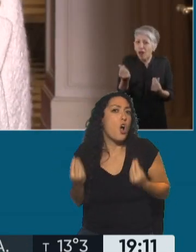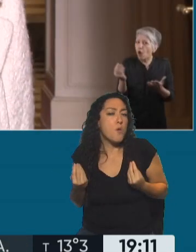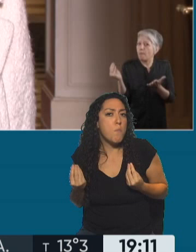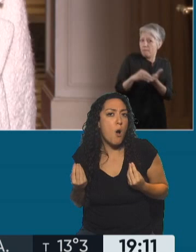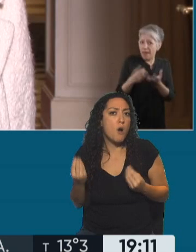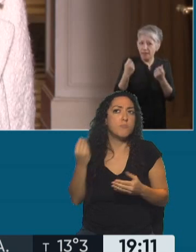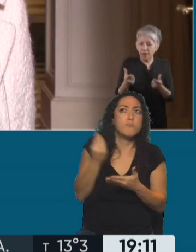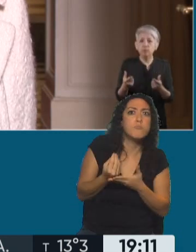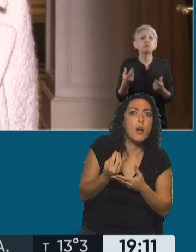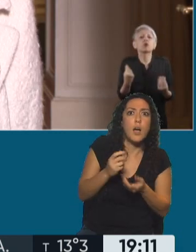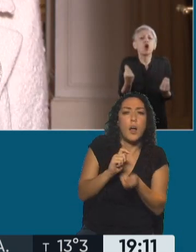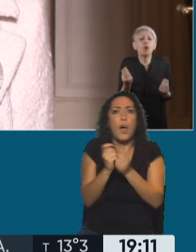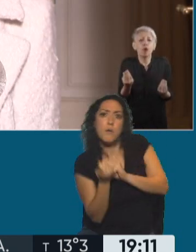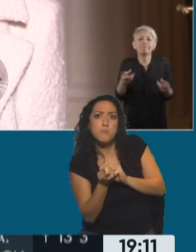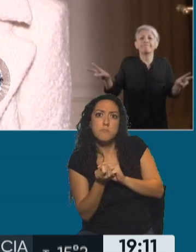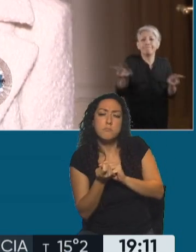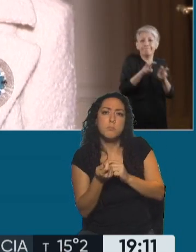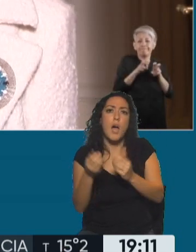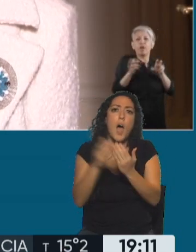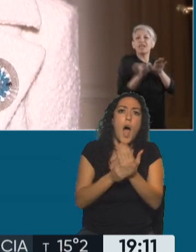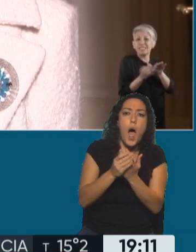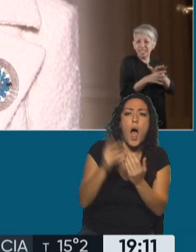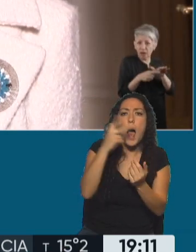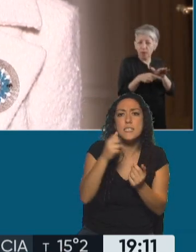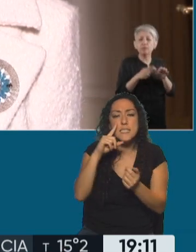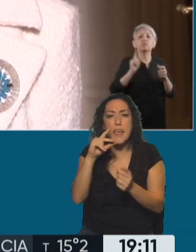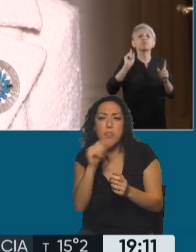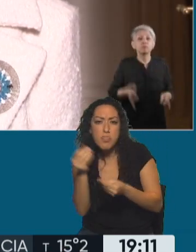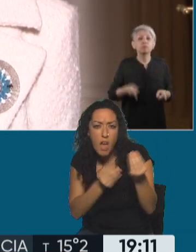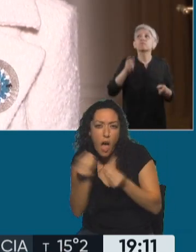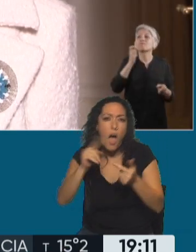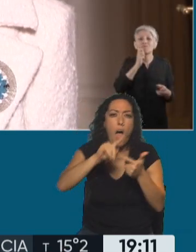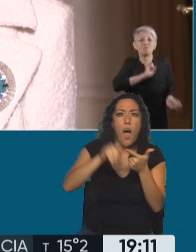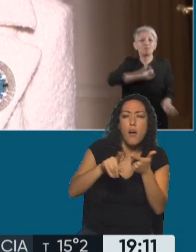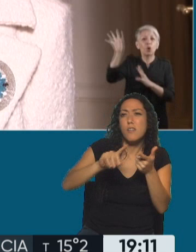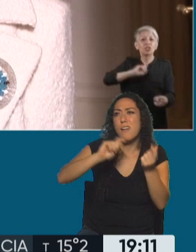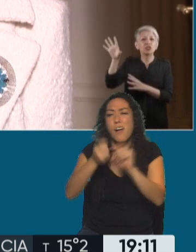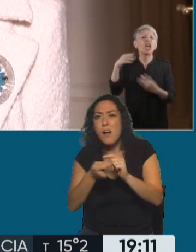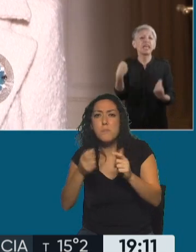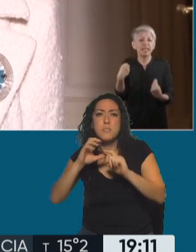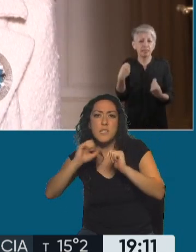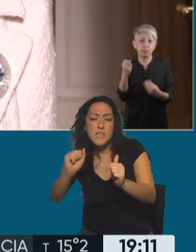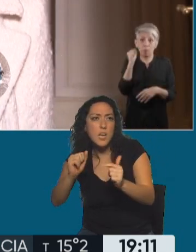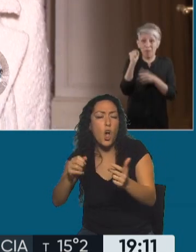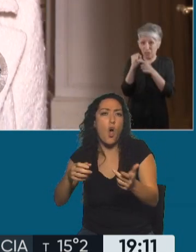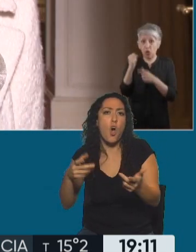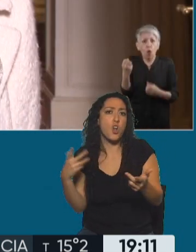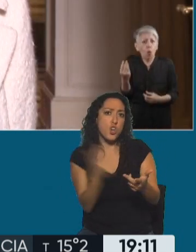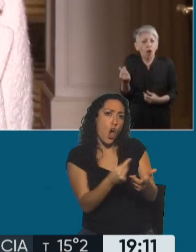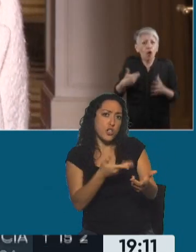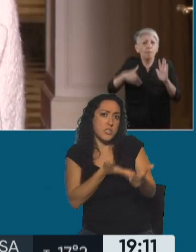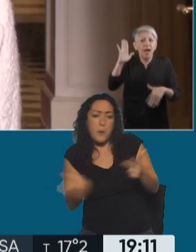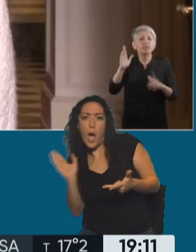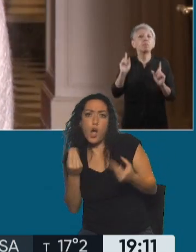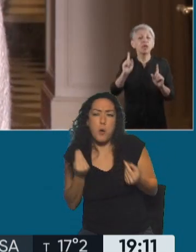a viceministra, sea Secretaría de Hacienda o si directamente Batakis rechaza cualquier puesto y se va. Es claramente un problema